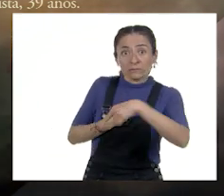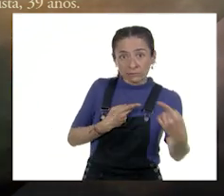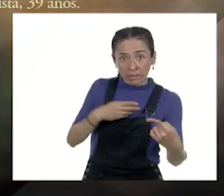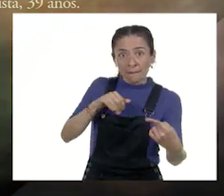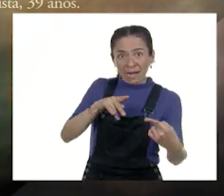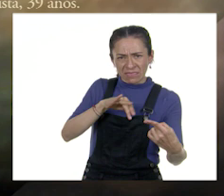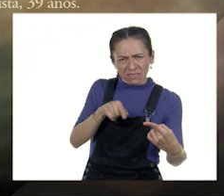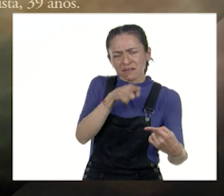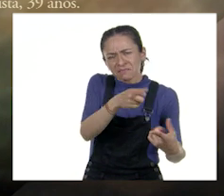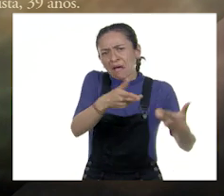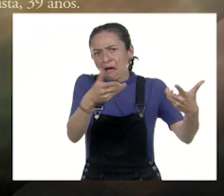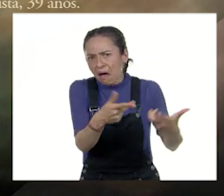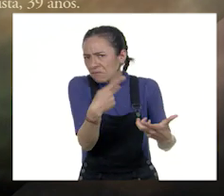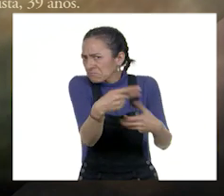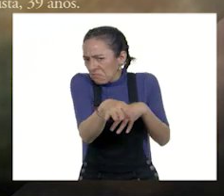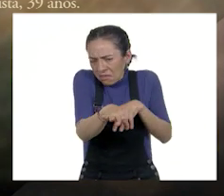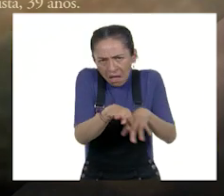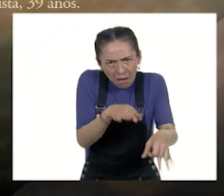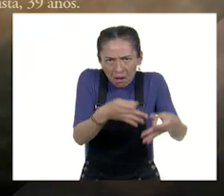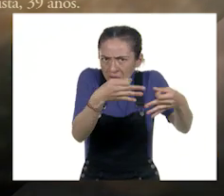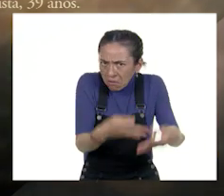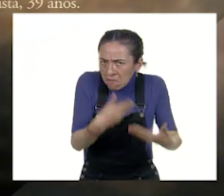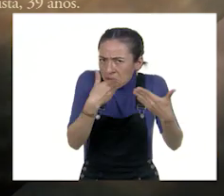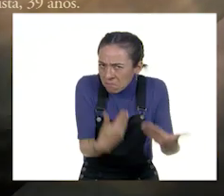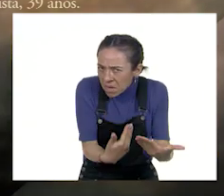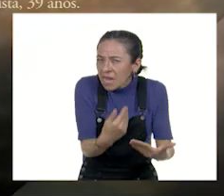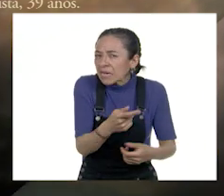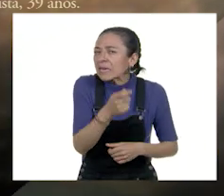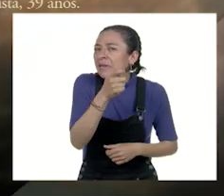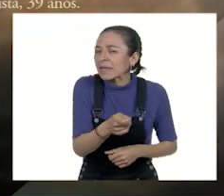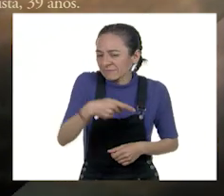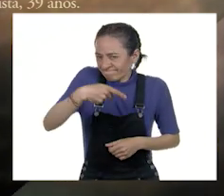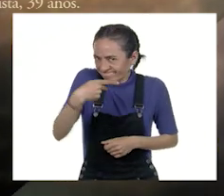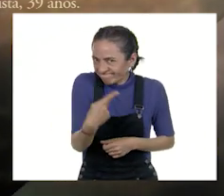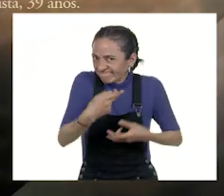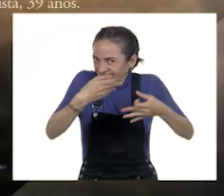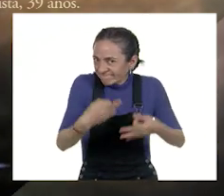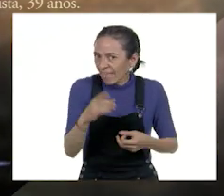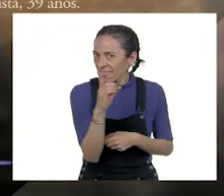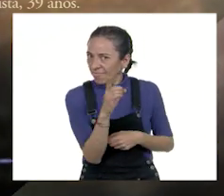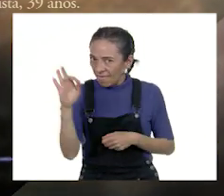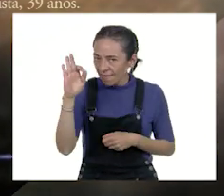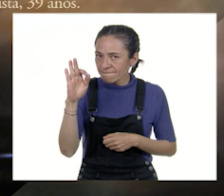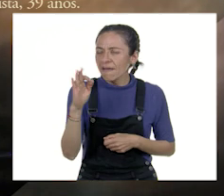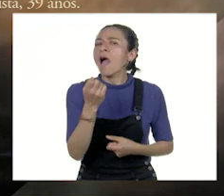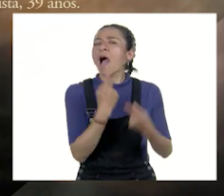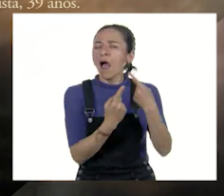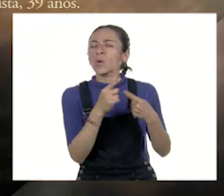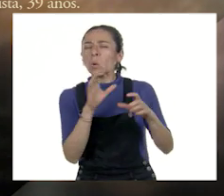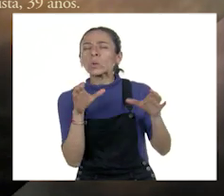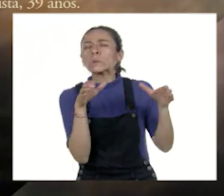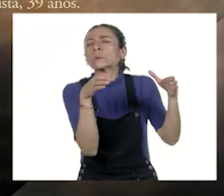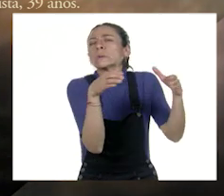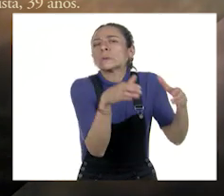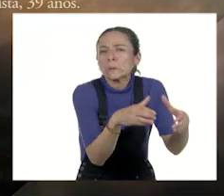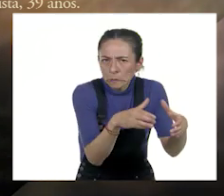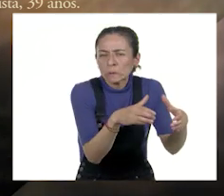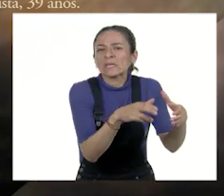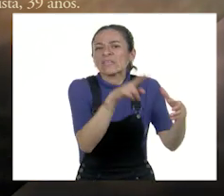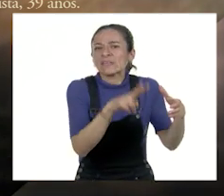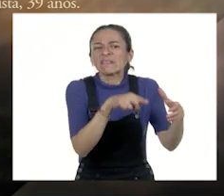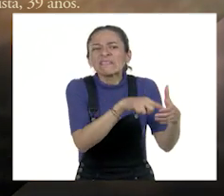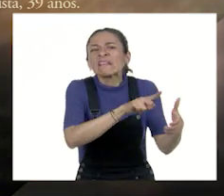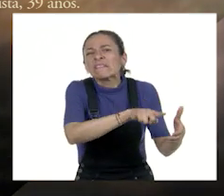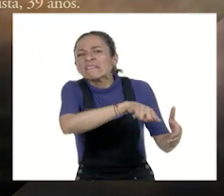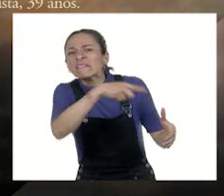y ejerciendo su profesión, lograba sacar de las mazmorras del Distrito Federal a los que desgraciadamente caían en las manos de los